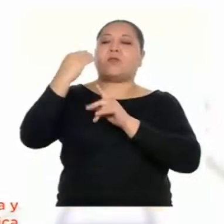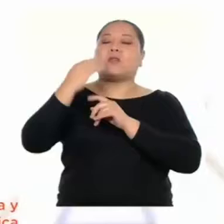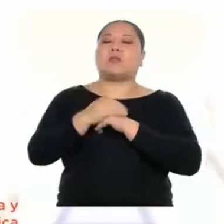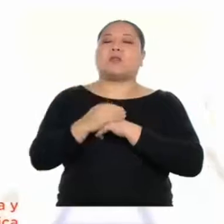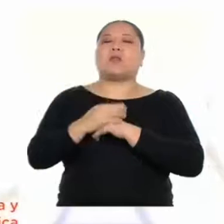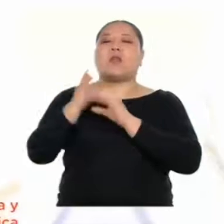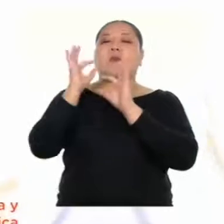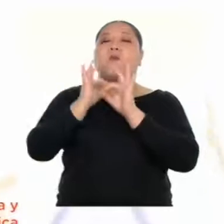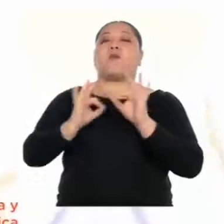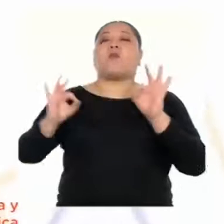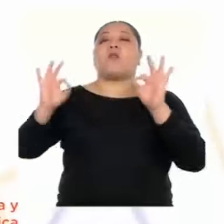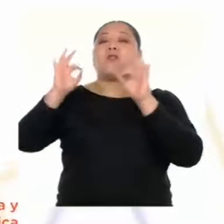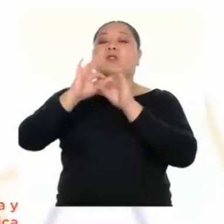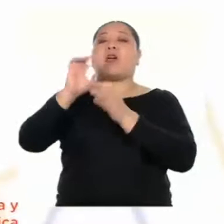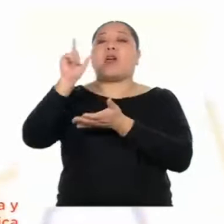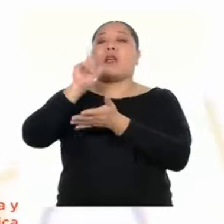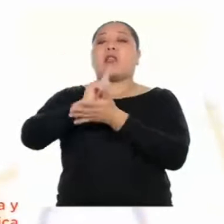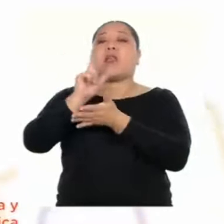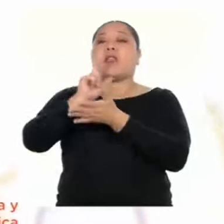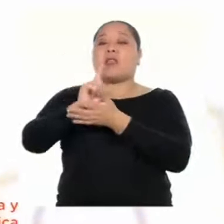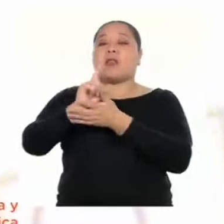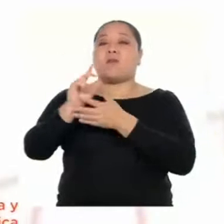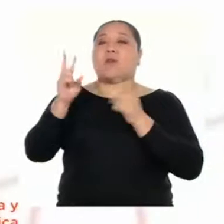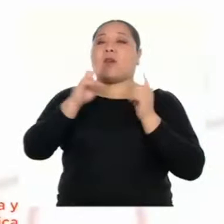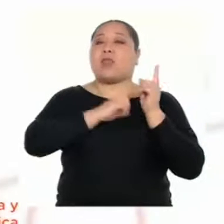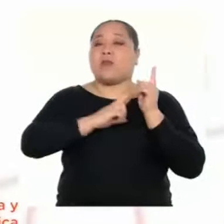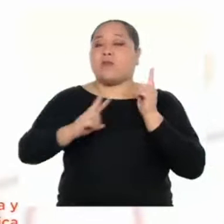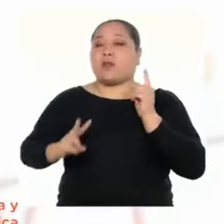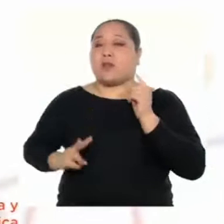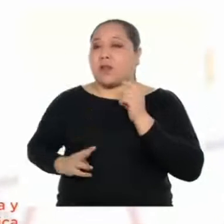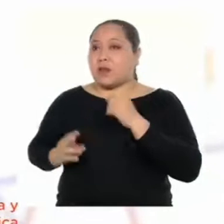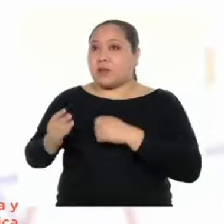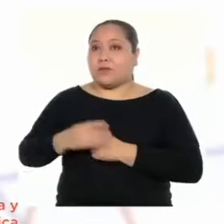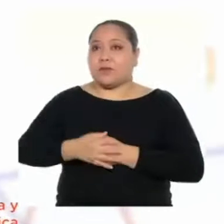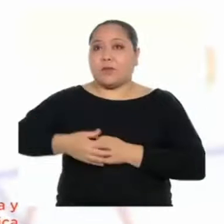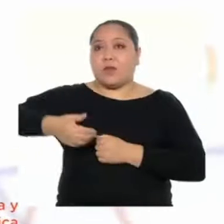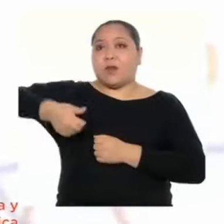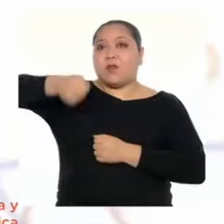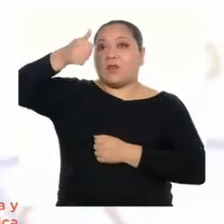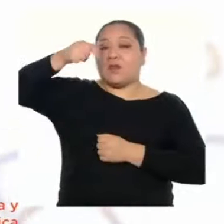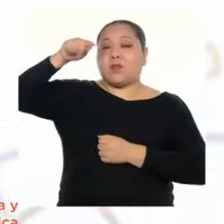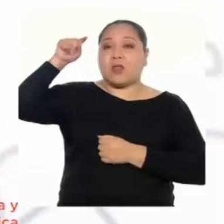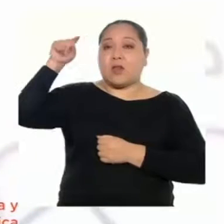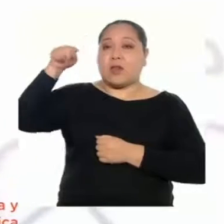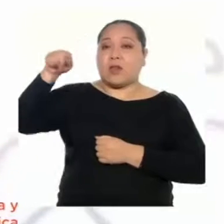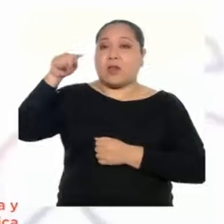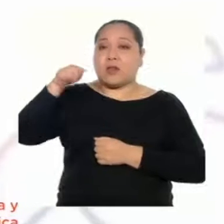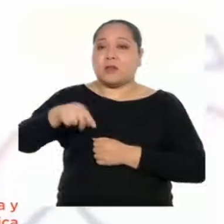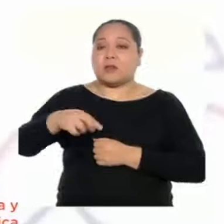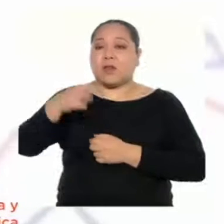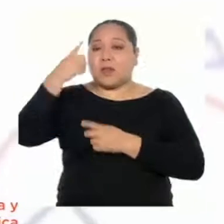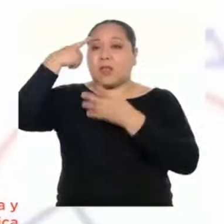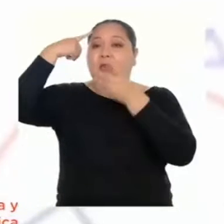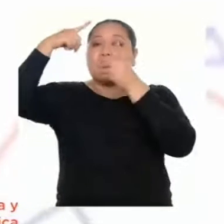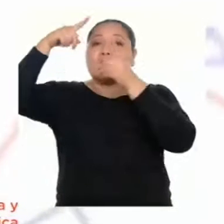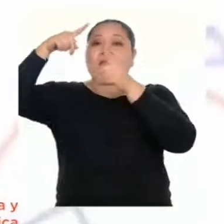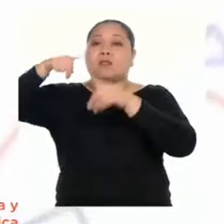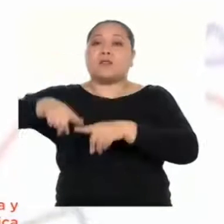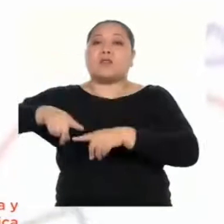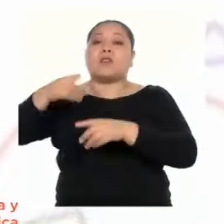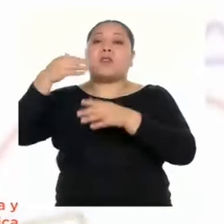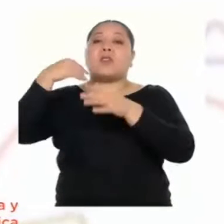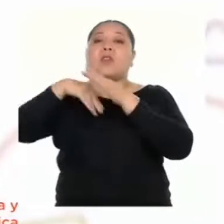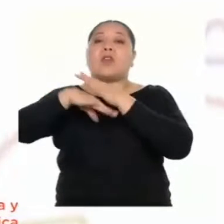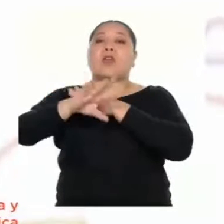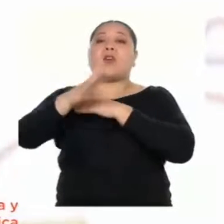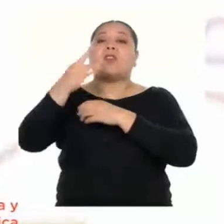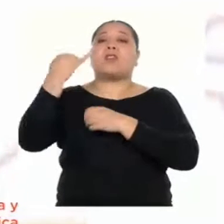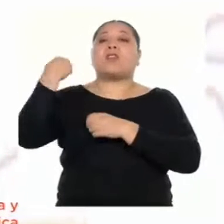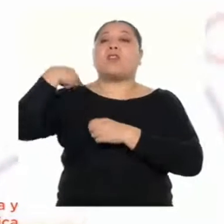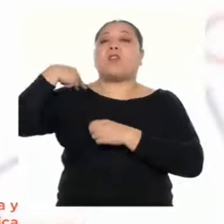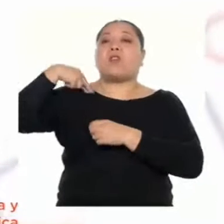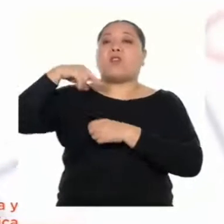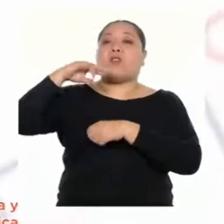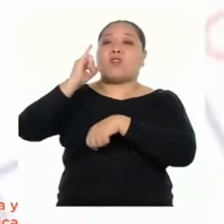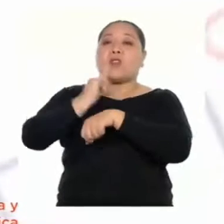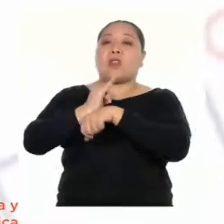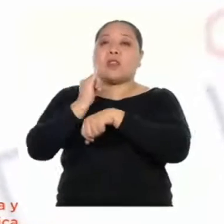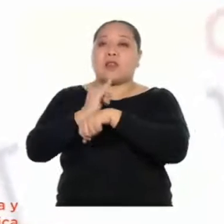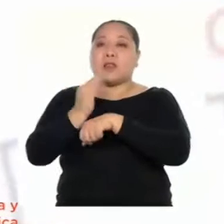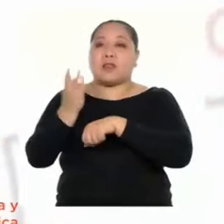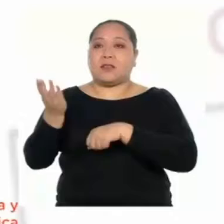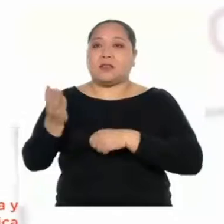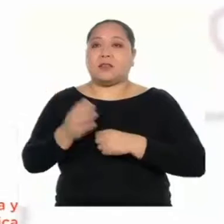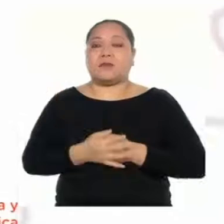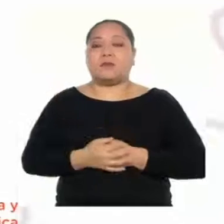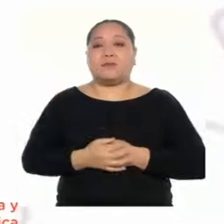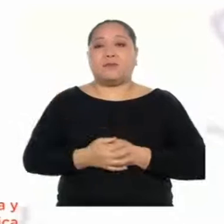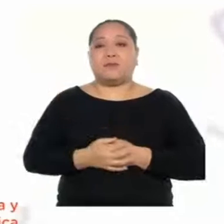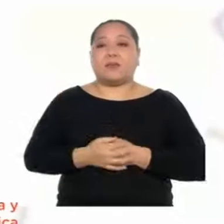en la sociedad de la Lima virreinal, con autoridad estas para la toma de decisiones en el espacio monástico,